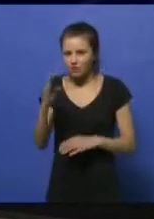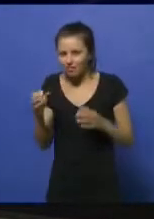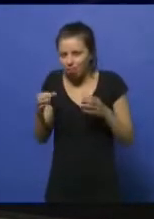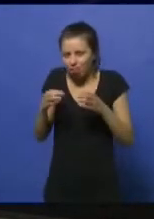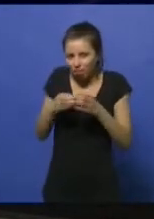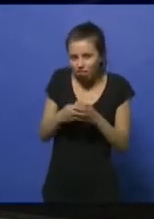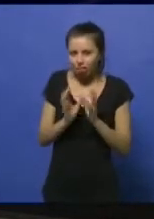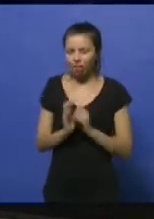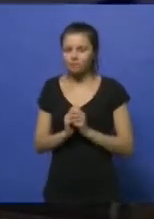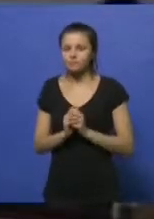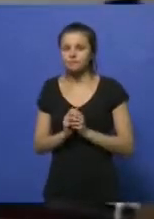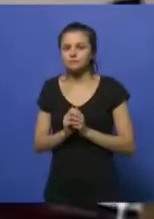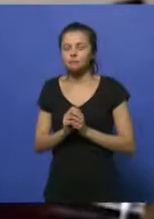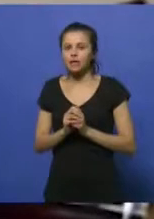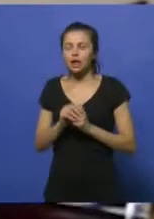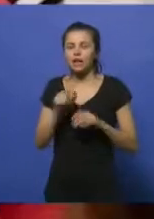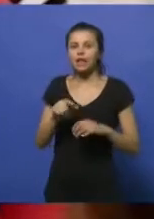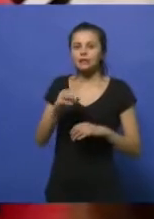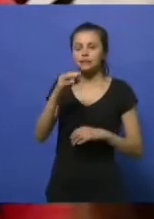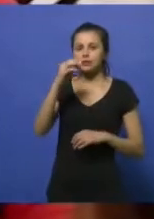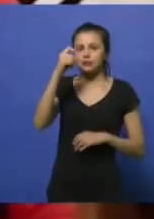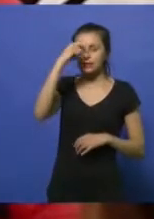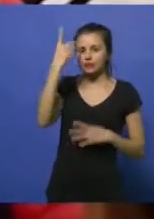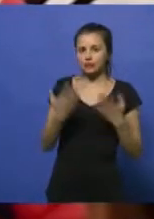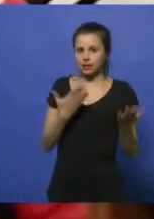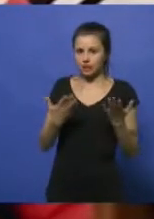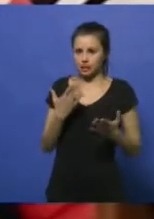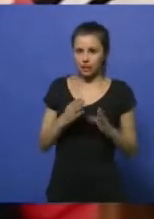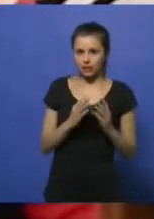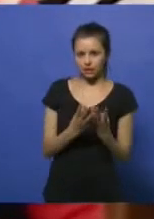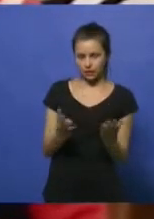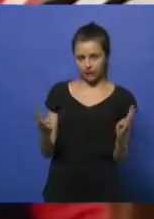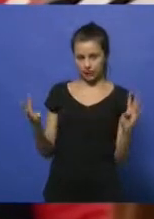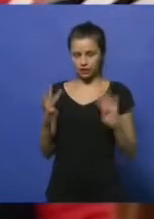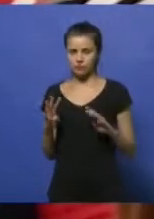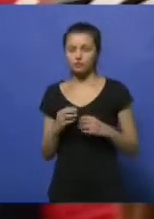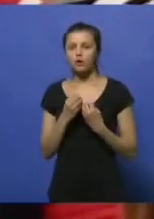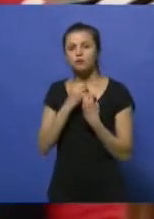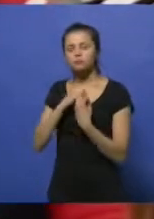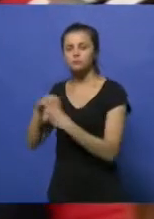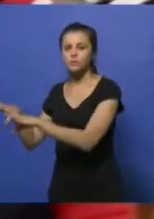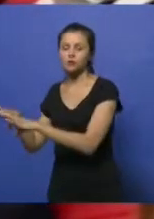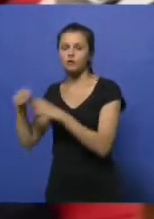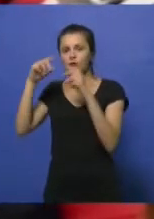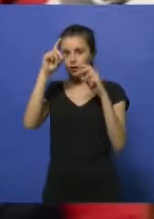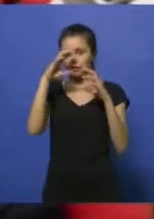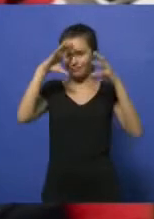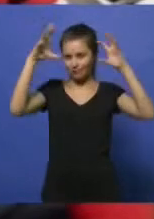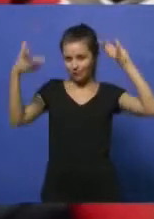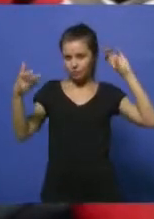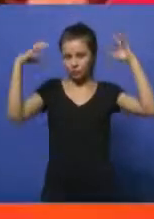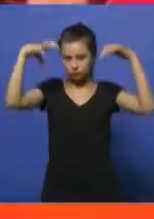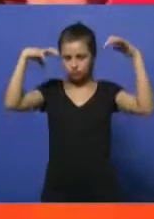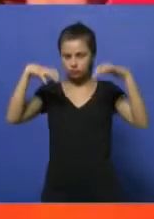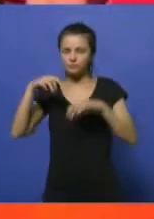En este caso era en el Teatrino. Recordamos, era espacio abierto, pero bueno, lo movieron por las inclemencias del tiempo, más allá de que a esa hora